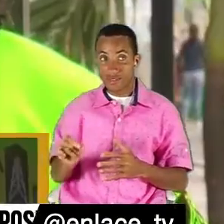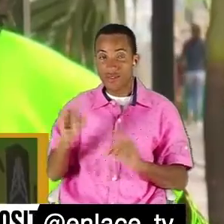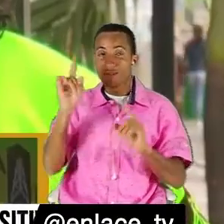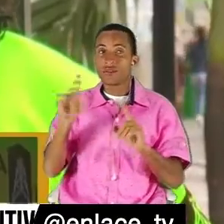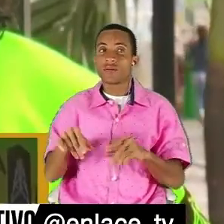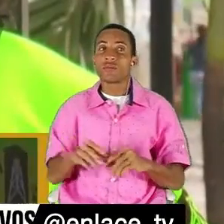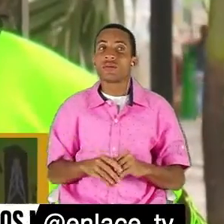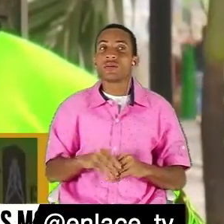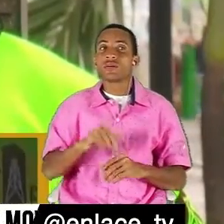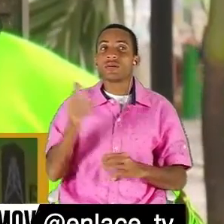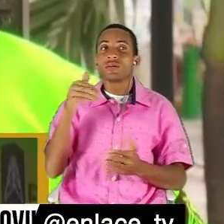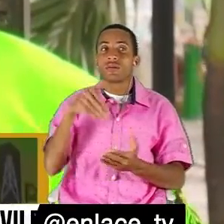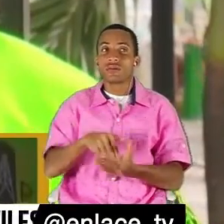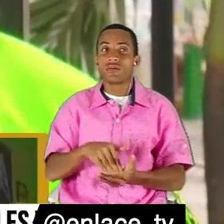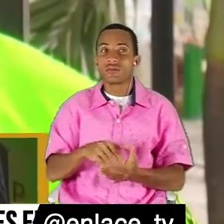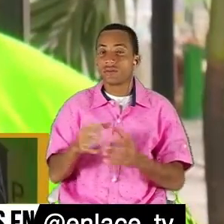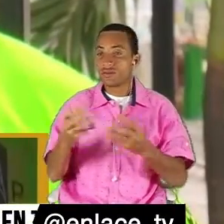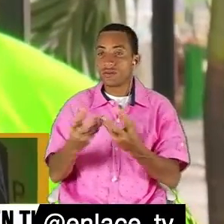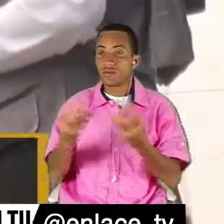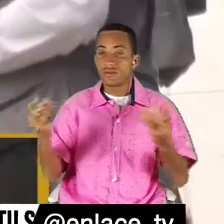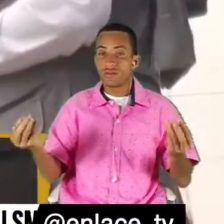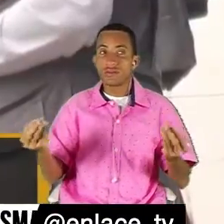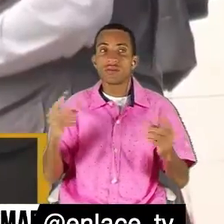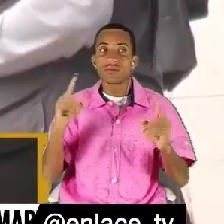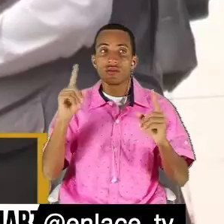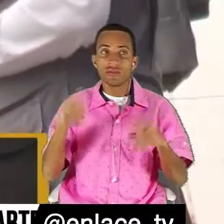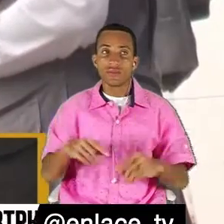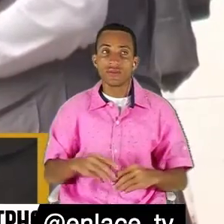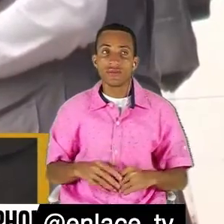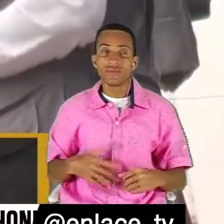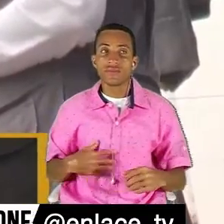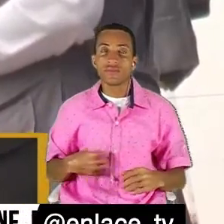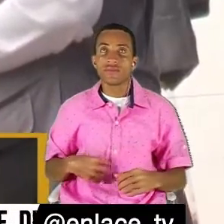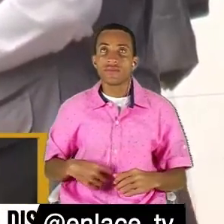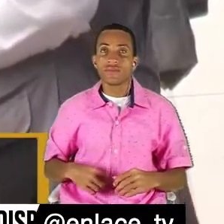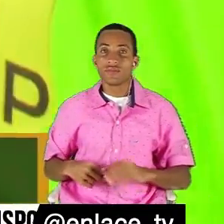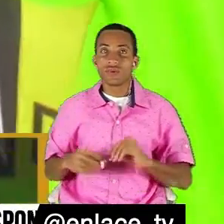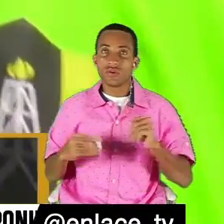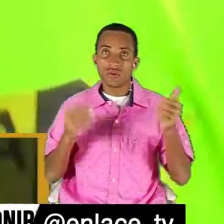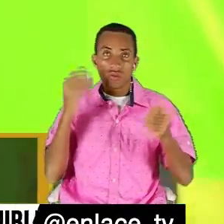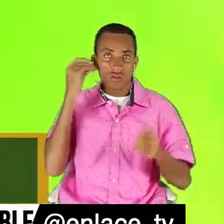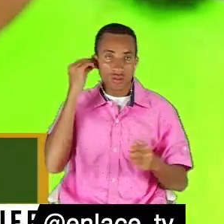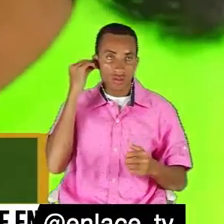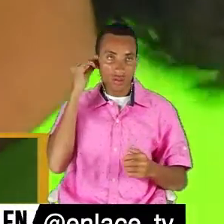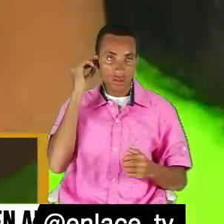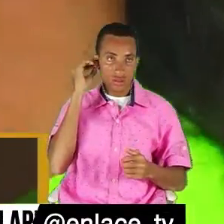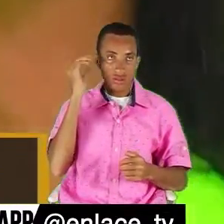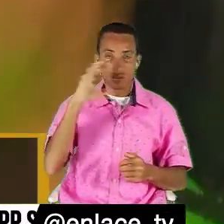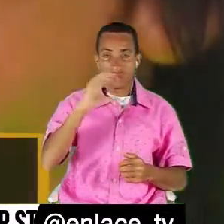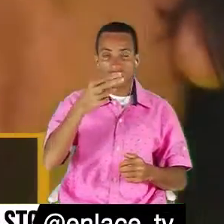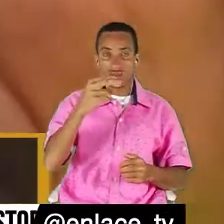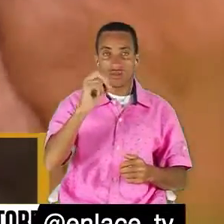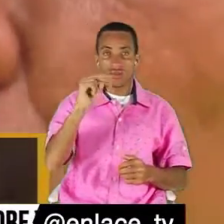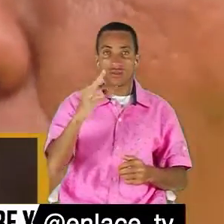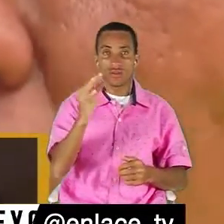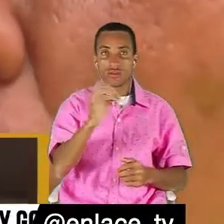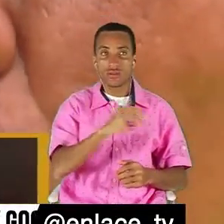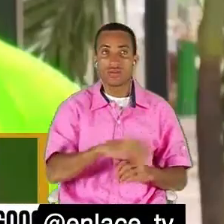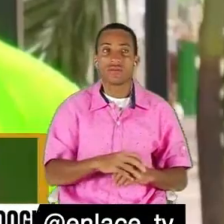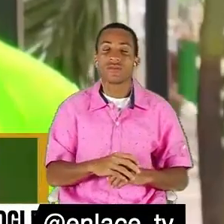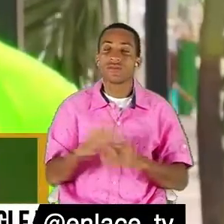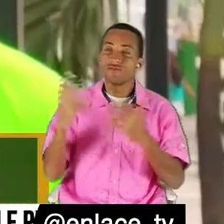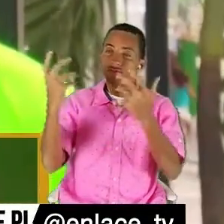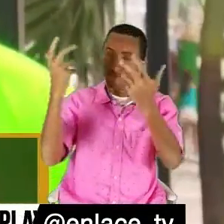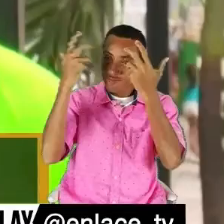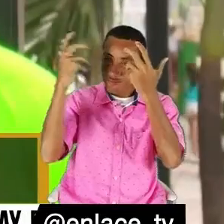Producción Centro y Coca-Cola, un valioso equipo, Coca-Cola en los hexagonales. Entre ellos al Chonto Gaviria, quien dice aprendió su disciplina. Sí, Chonto los